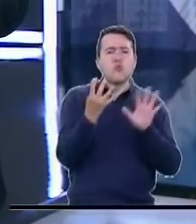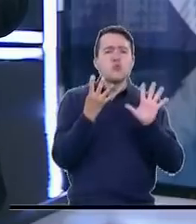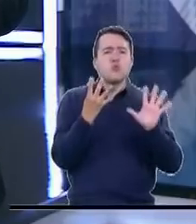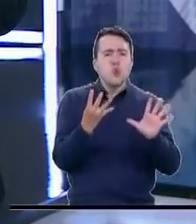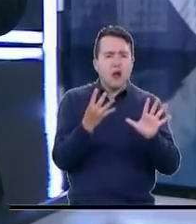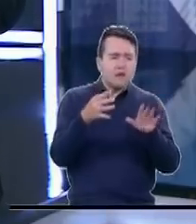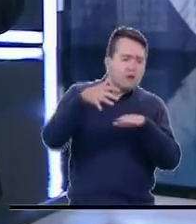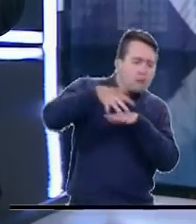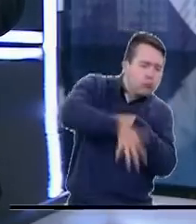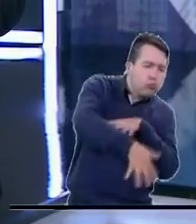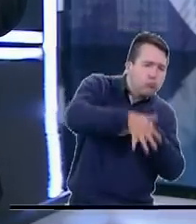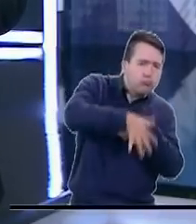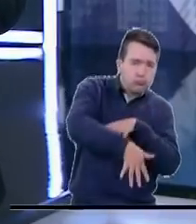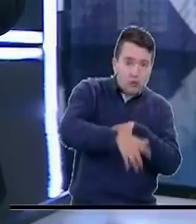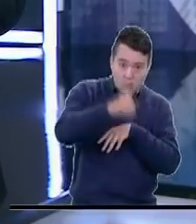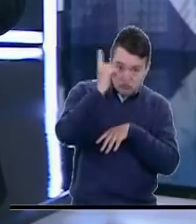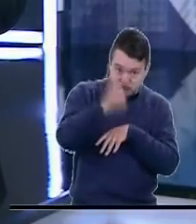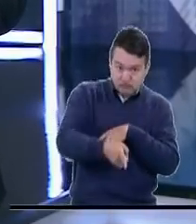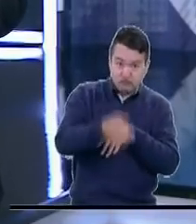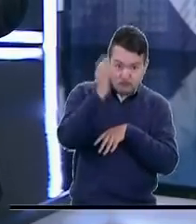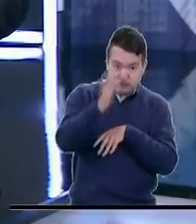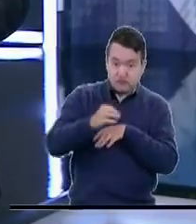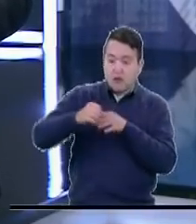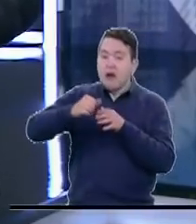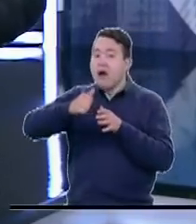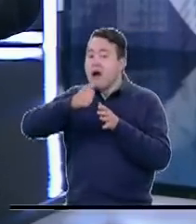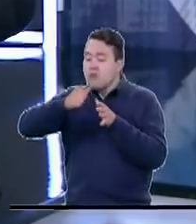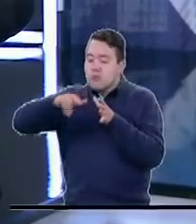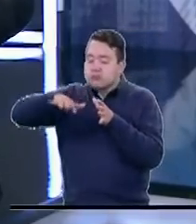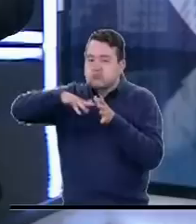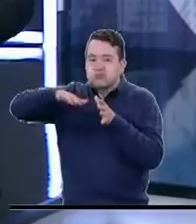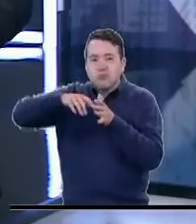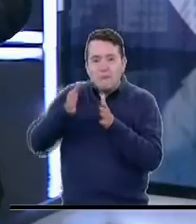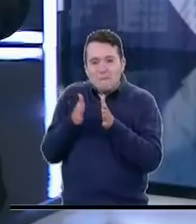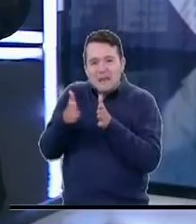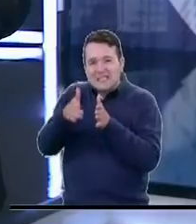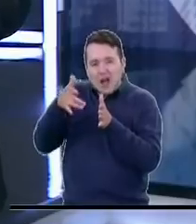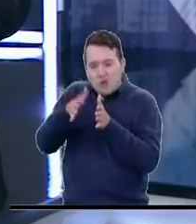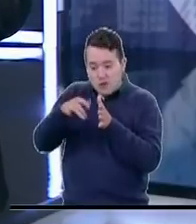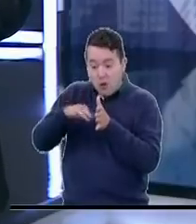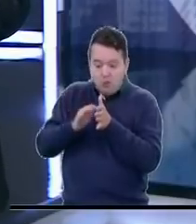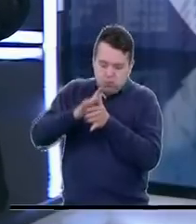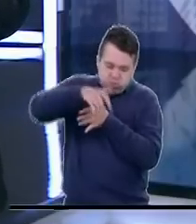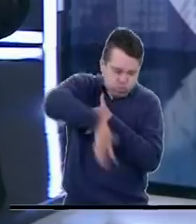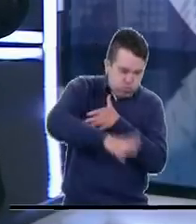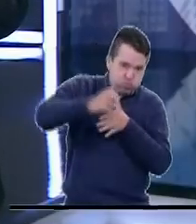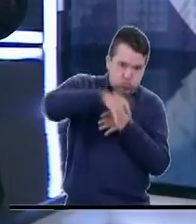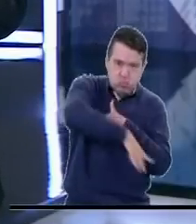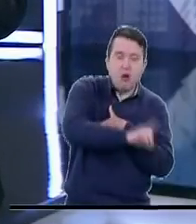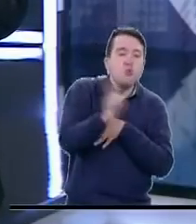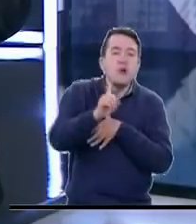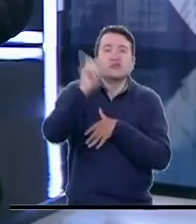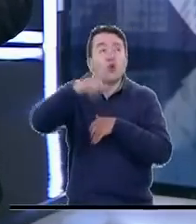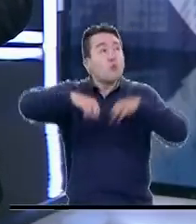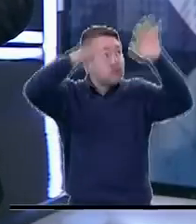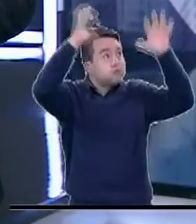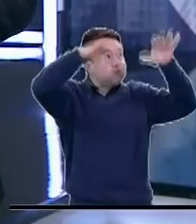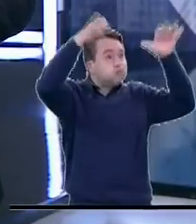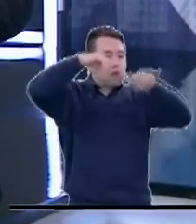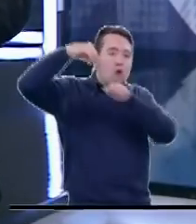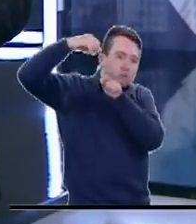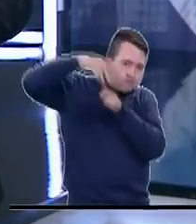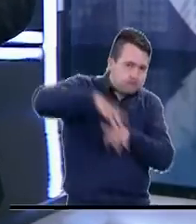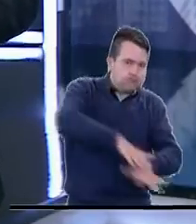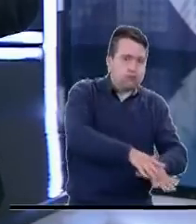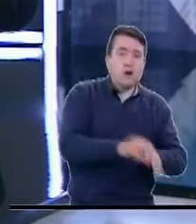fue por el desbordamiento de los lagos de cultivo de peces, sino por la fuerza de las lluvias que se presentaron. También aclaran que tienen